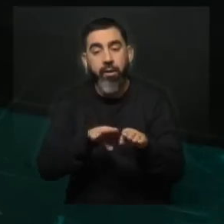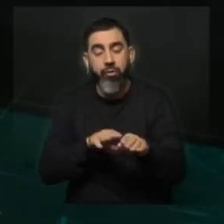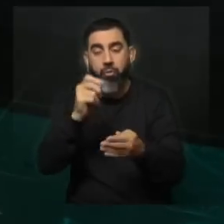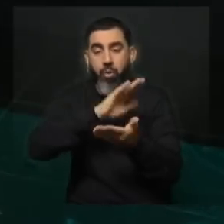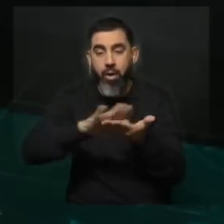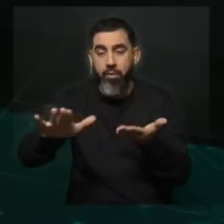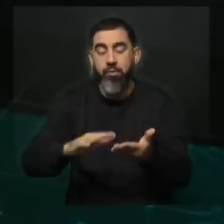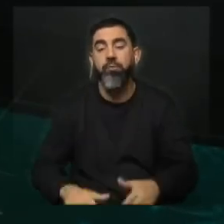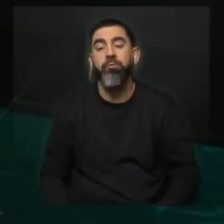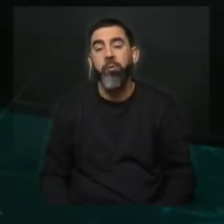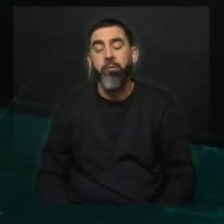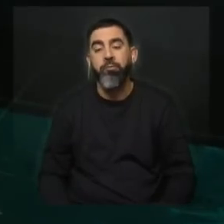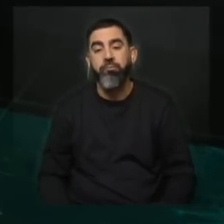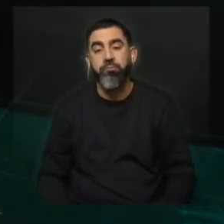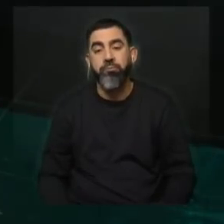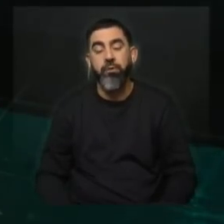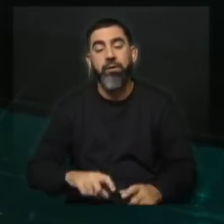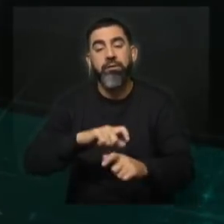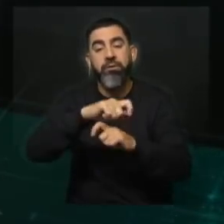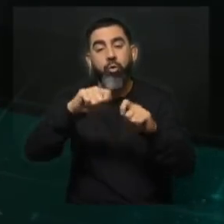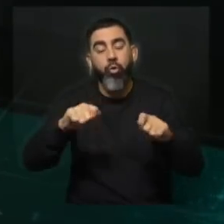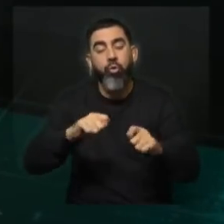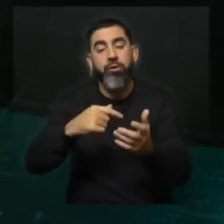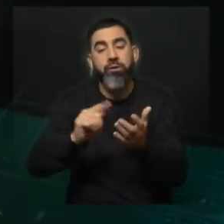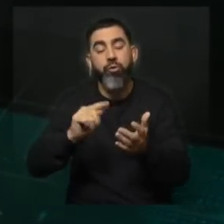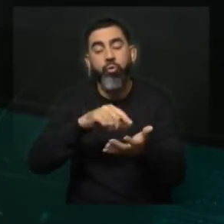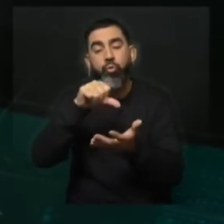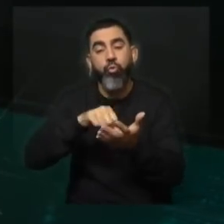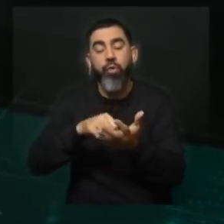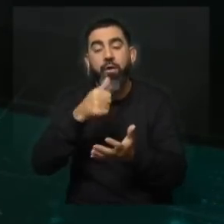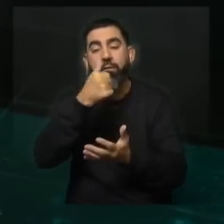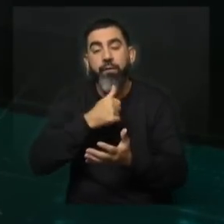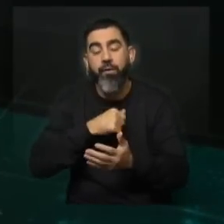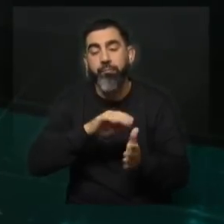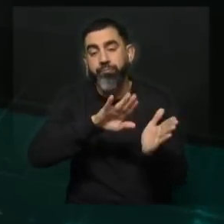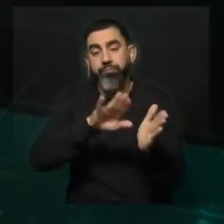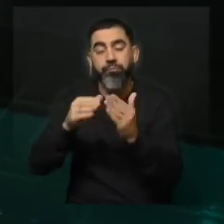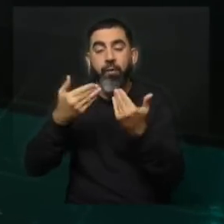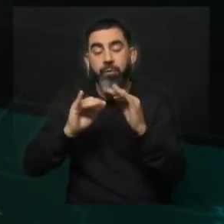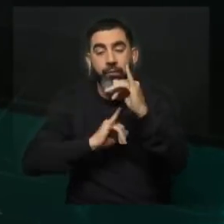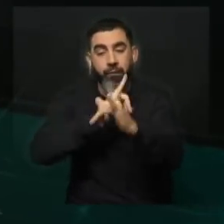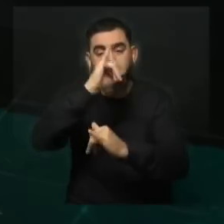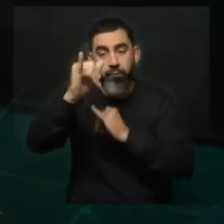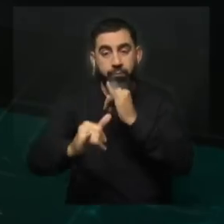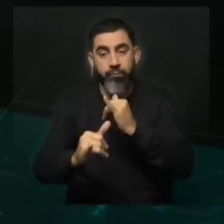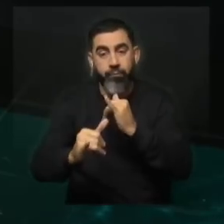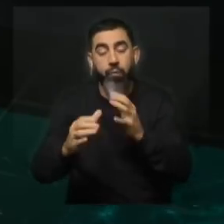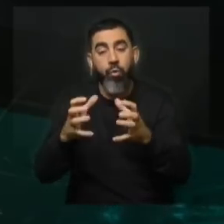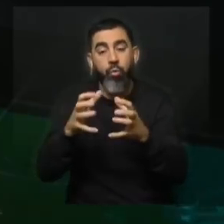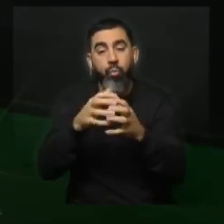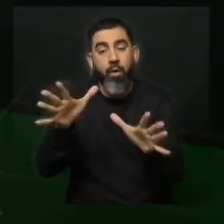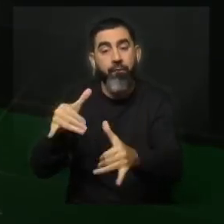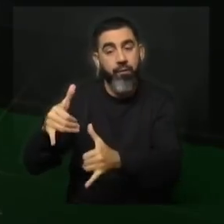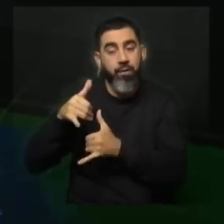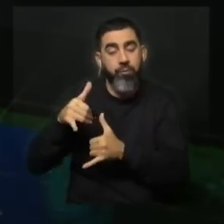en esta jornada centro cordón y ciudad vieja Bueno vamos a comenzar el desarrollo de la información lo decíamos en nuestros adelantos Cabildo